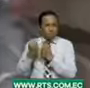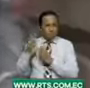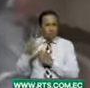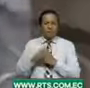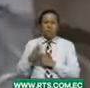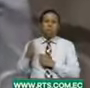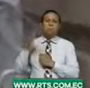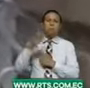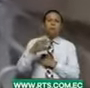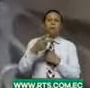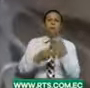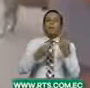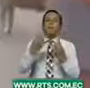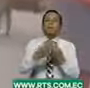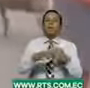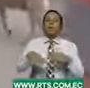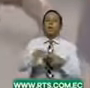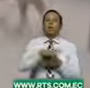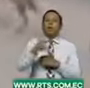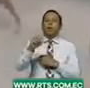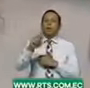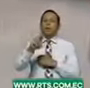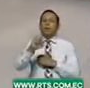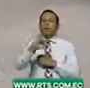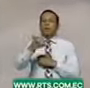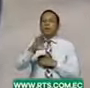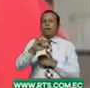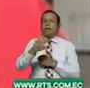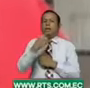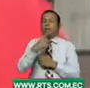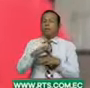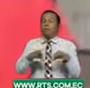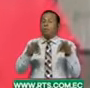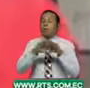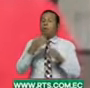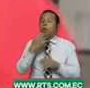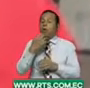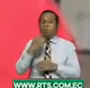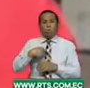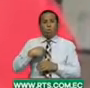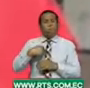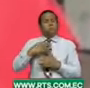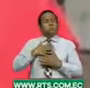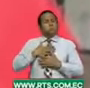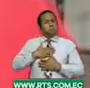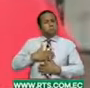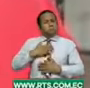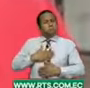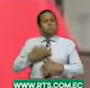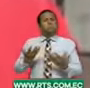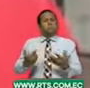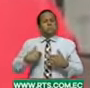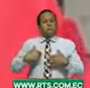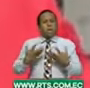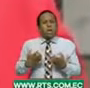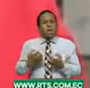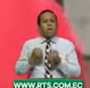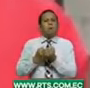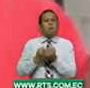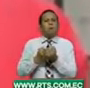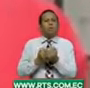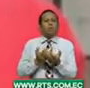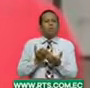visitó el cantón Naranjito resaltando su campaña Cadena de Favores. Me da tranquilidad el hecho de poder servir con lo poco